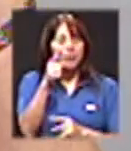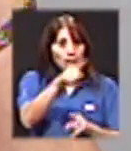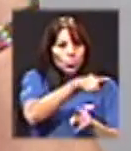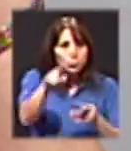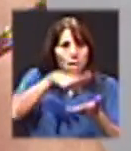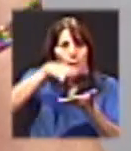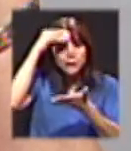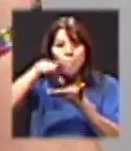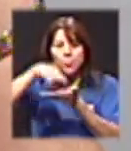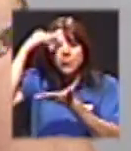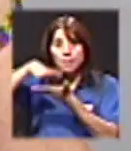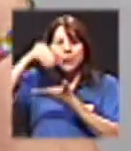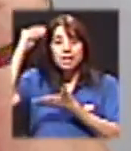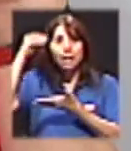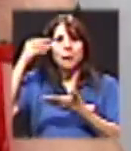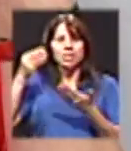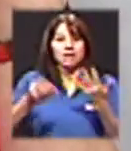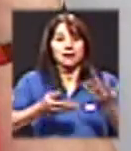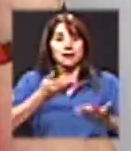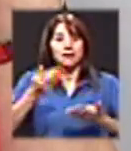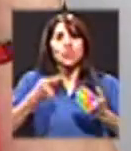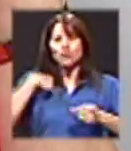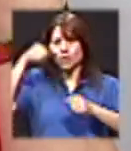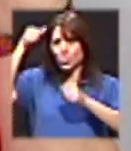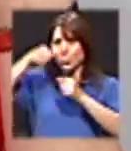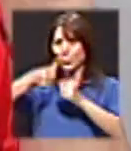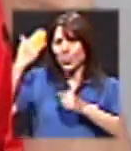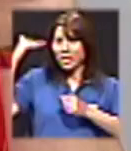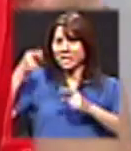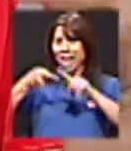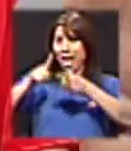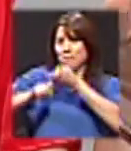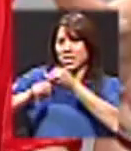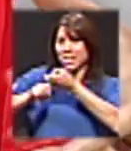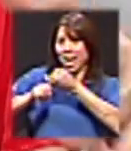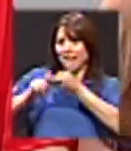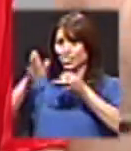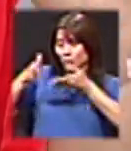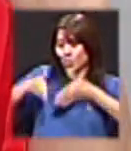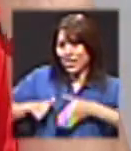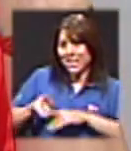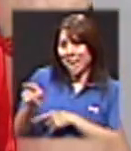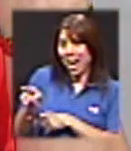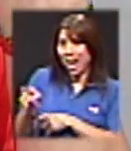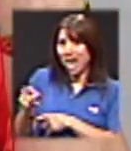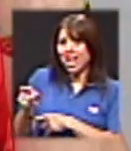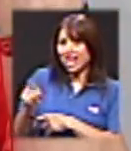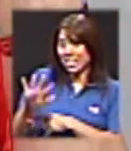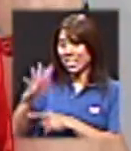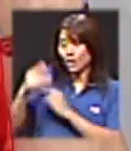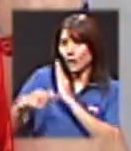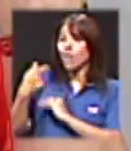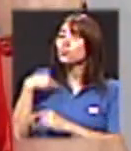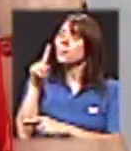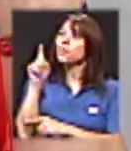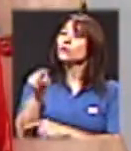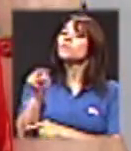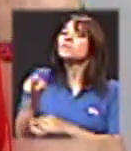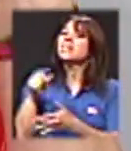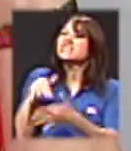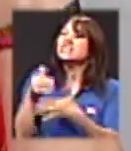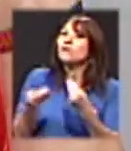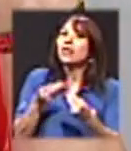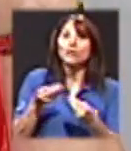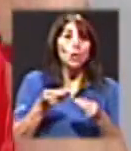tenía una hija de una amiga que le digo, ¿qué estás estudiando? Una chiquilla de, qué sé yo, 5º grado. ¿Qué estás estudiando? Ah, el sistema